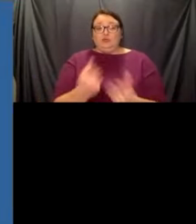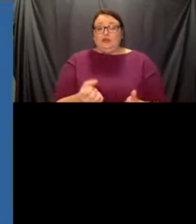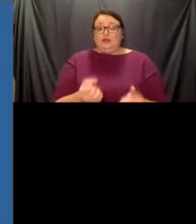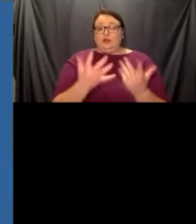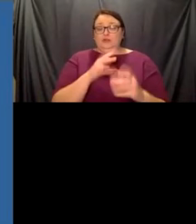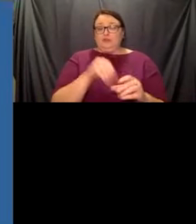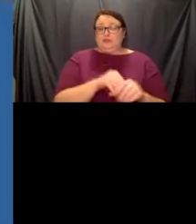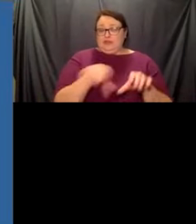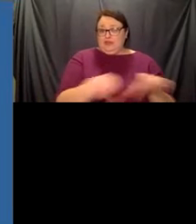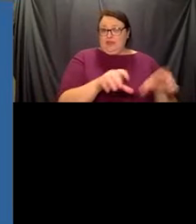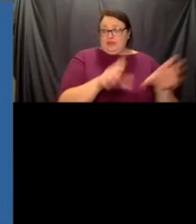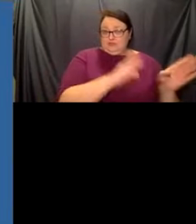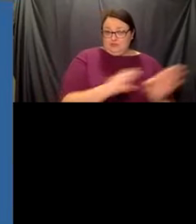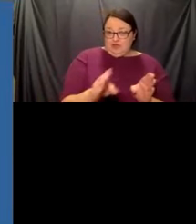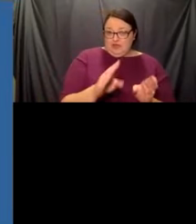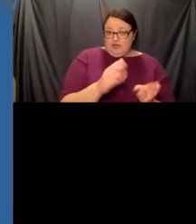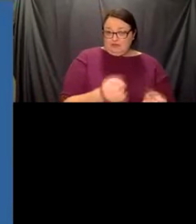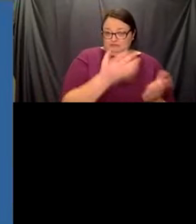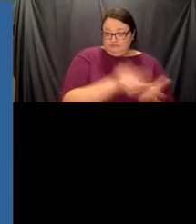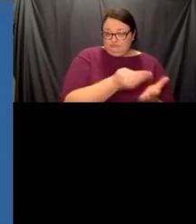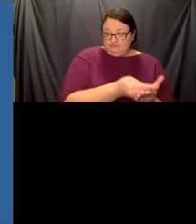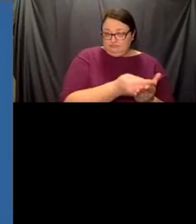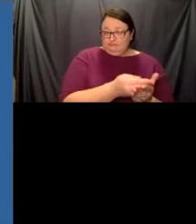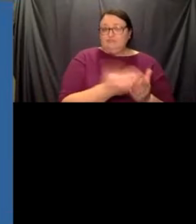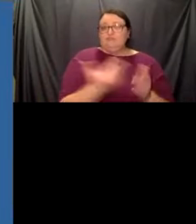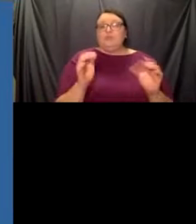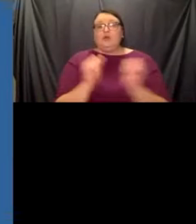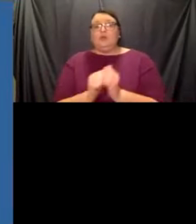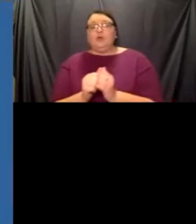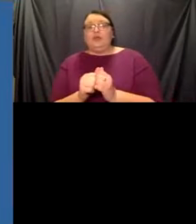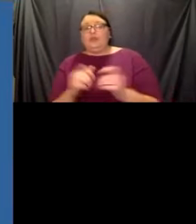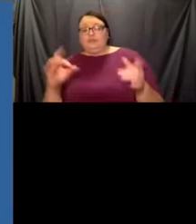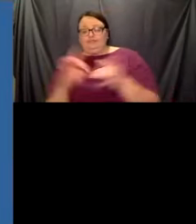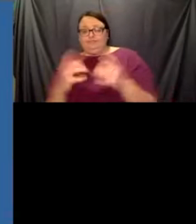total de aproximadamente 10.7 millones.